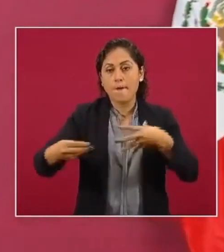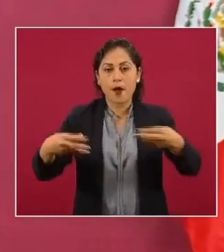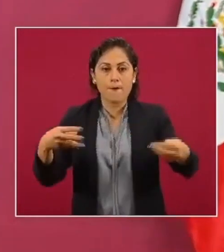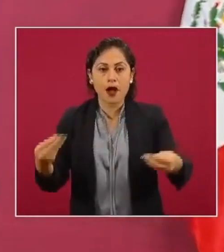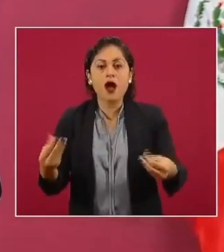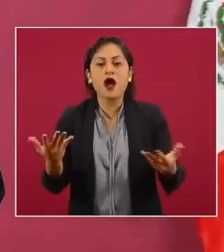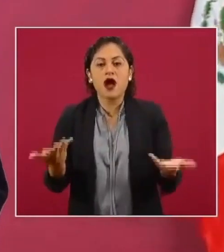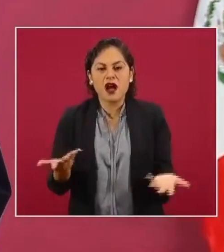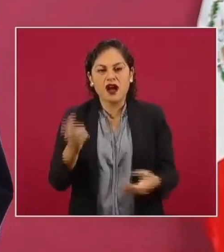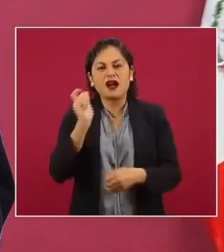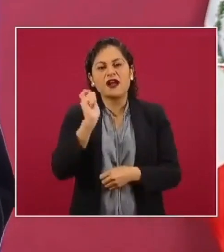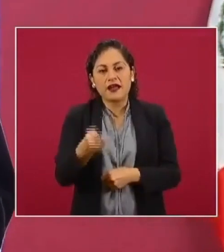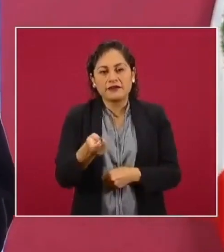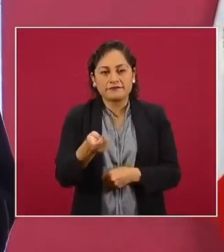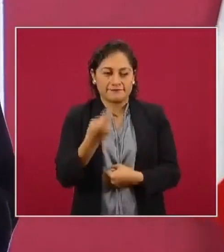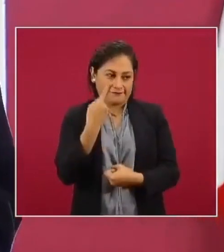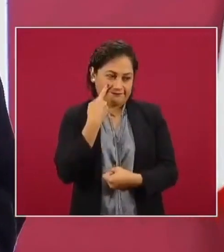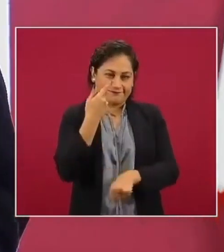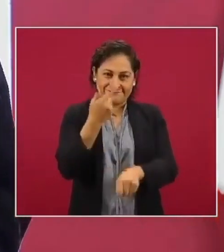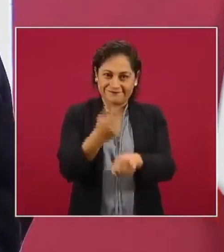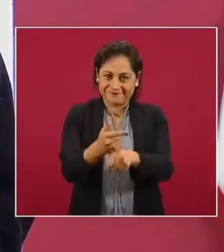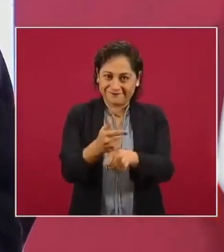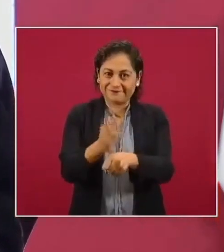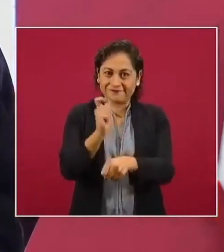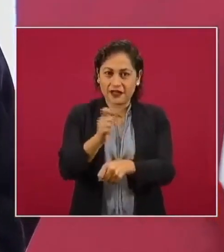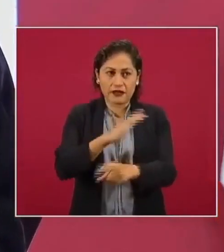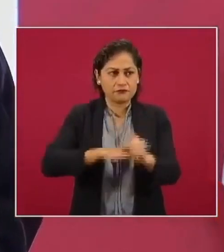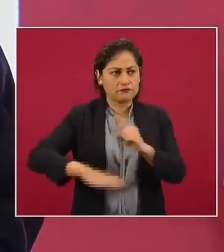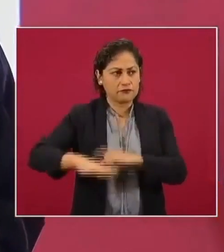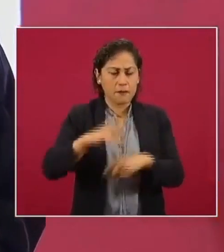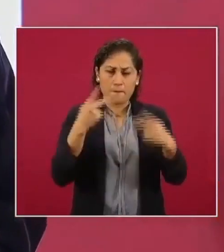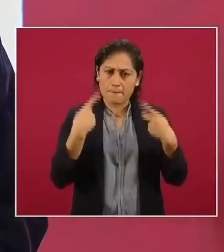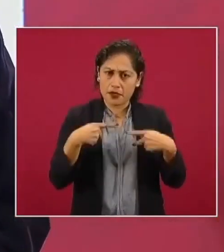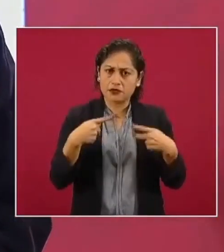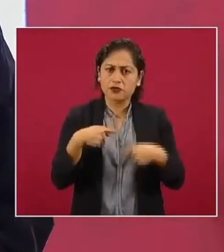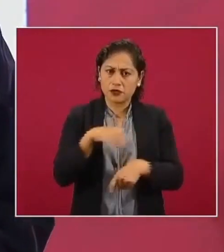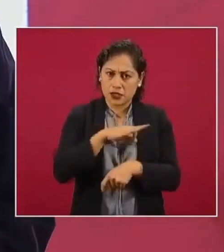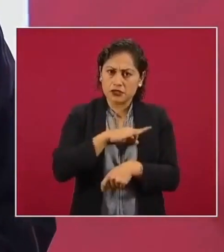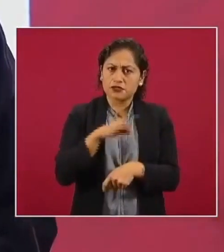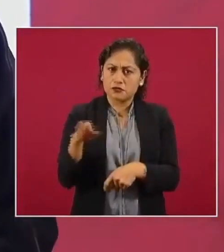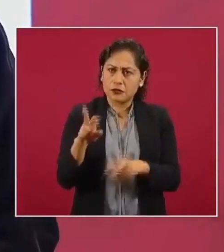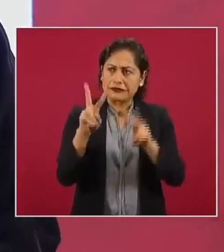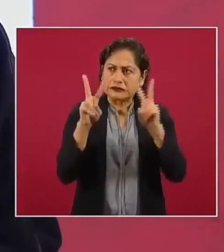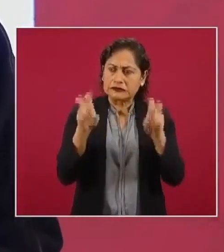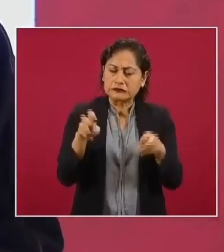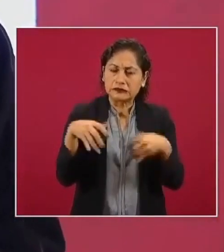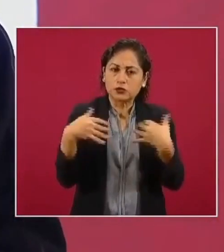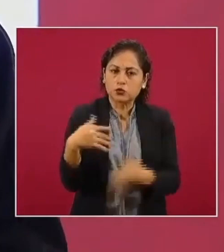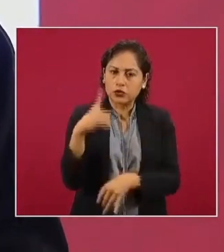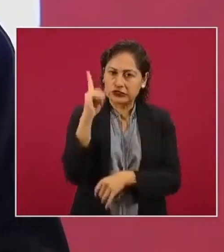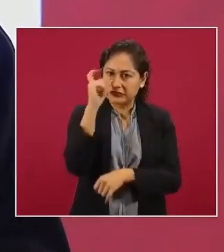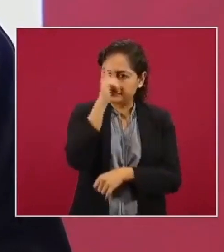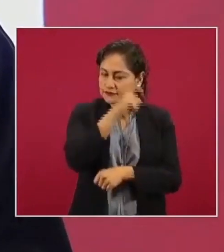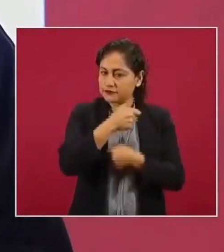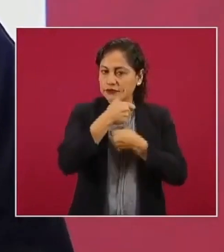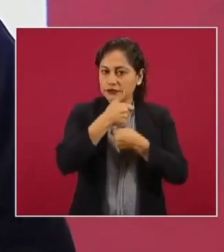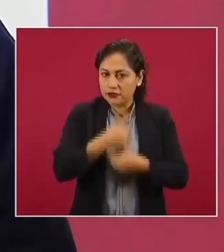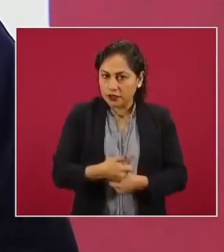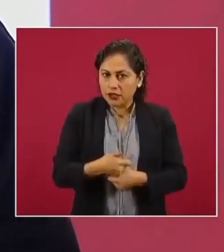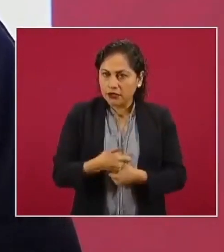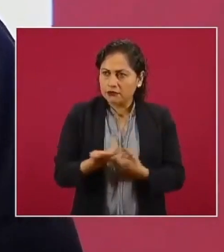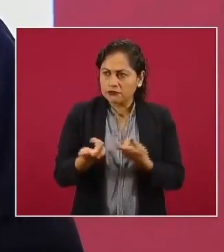el bienestar del alma. La guía propone redimir a criminales y corruptos, ¿sabe con qué? Con terapias psicológicas y